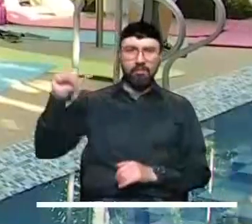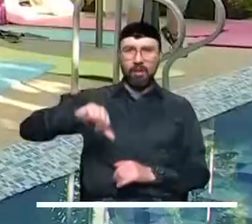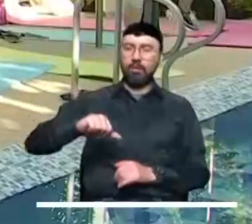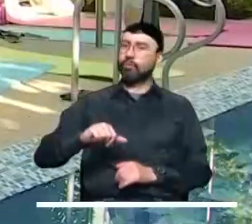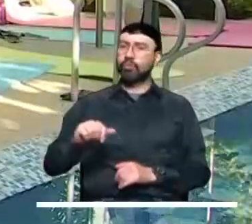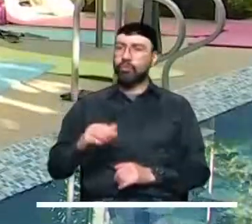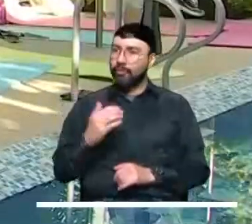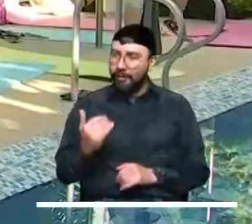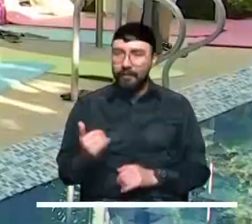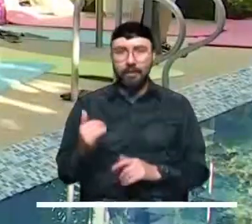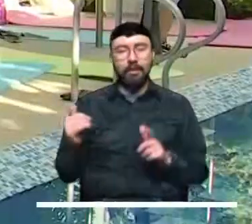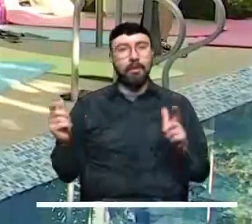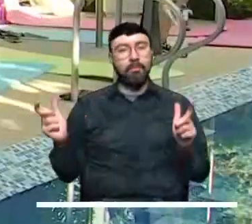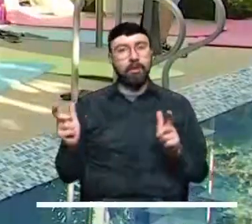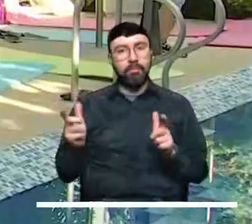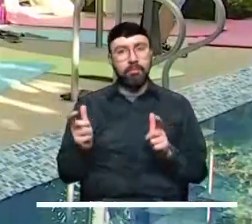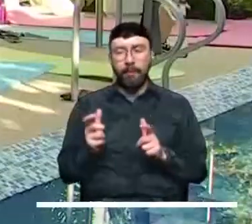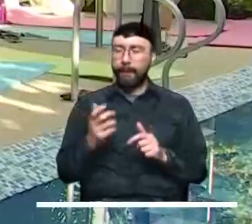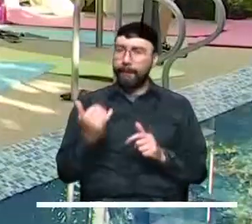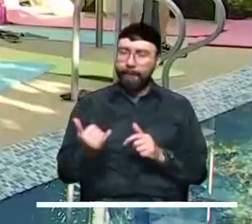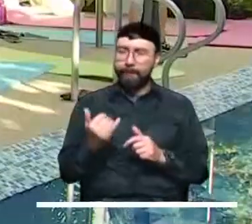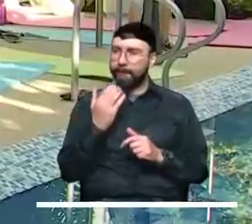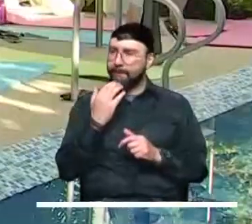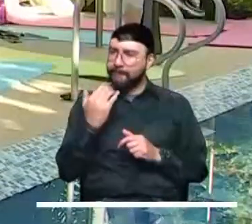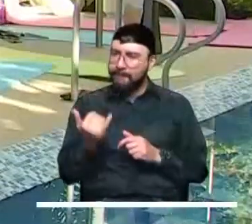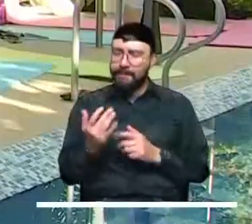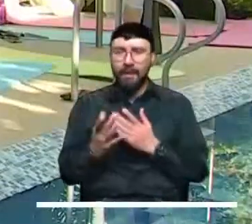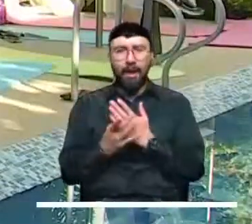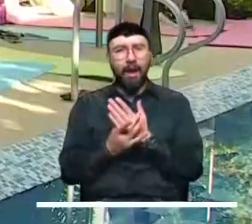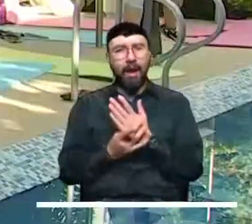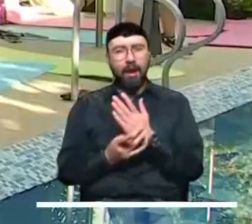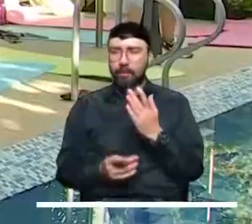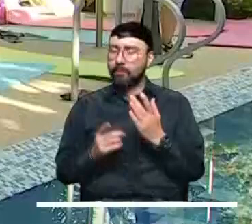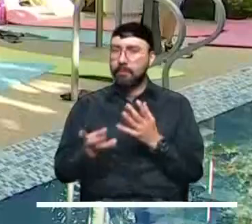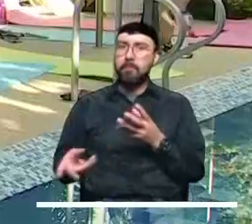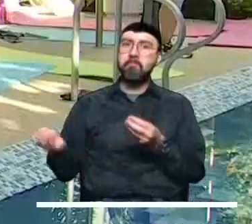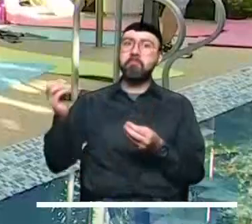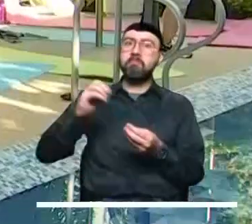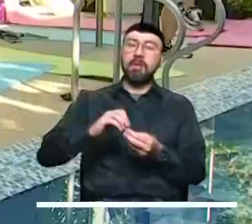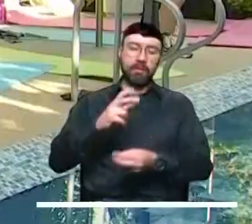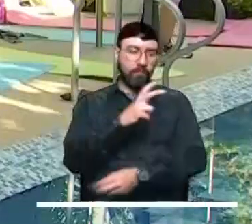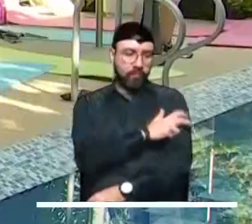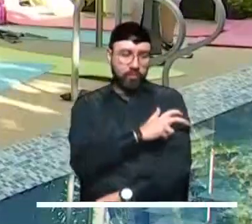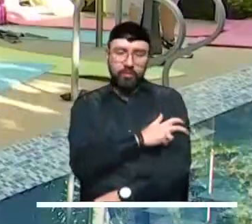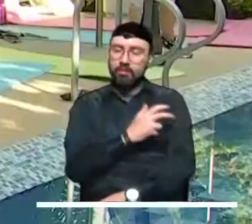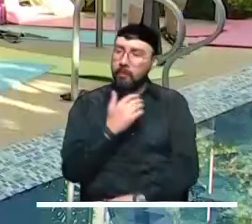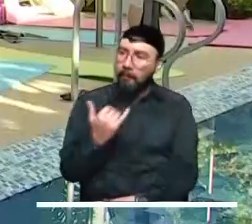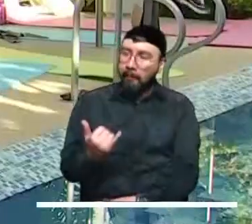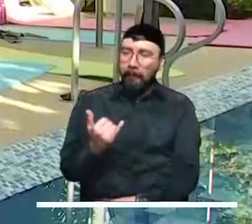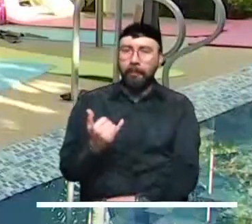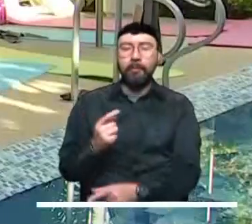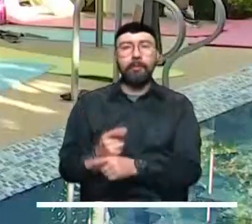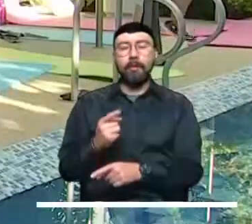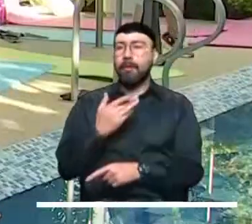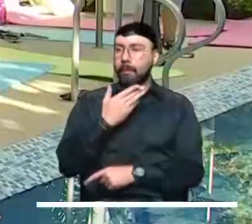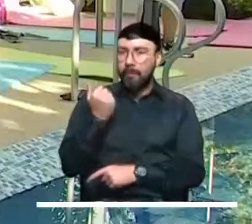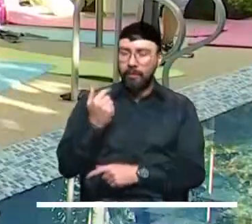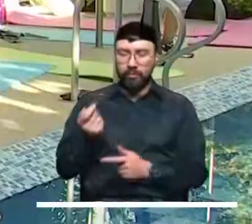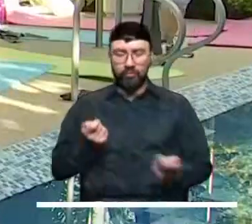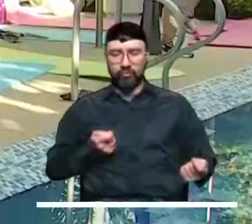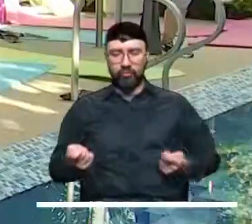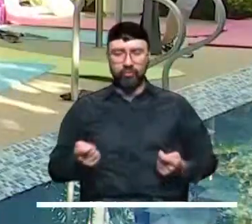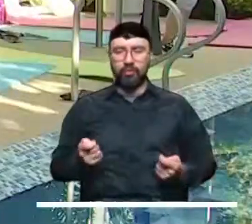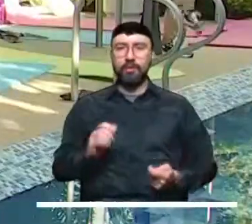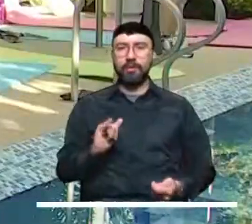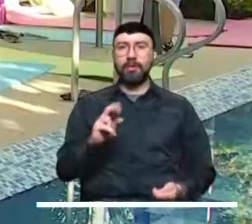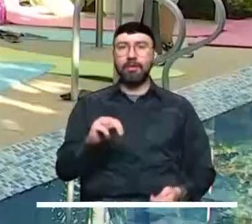un descenso en la masa grasa y un aumento en el músculo, lo que nos lleva a un mejor manejo de la insulina,